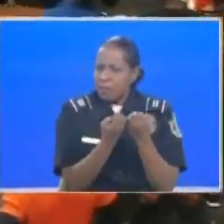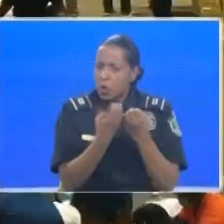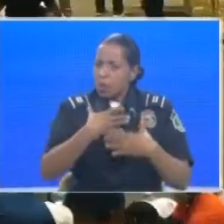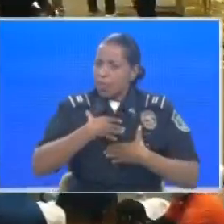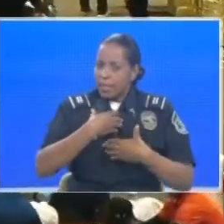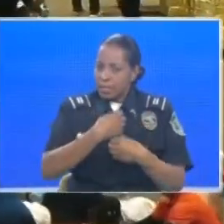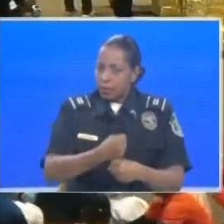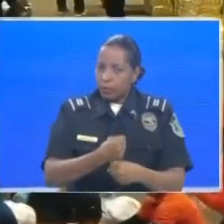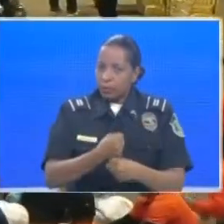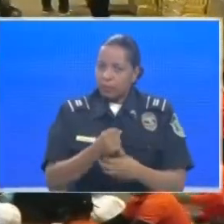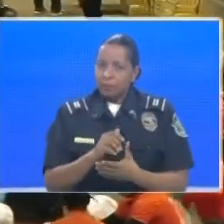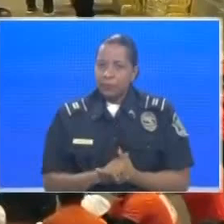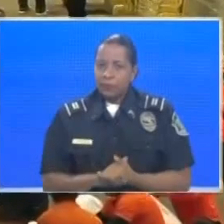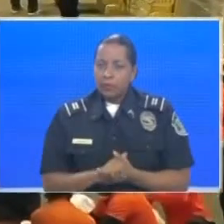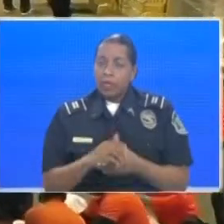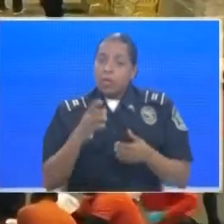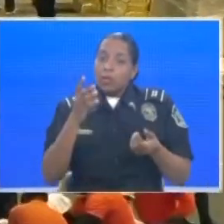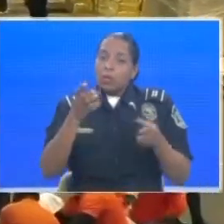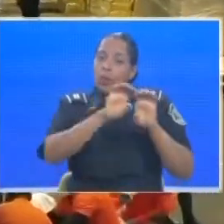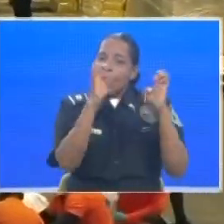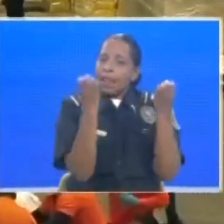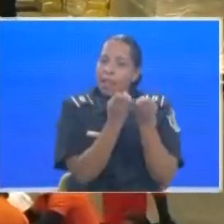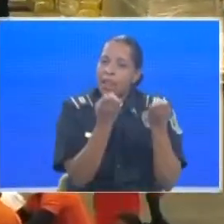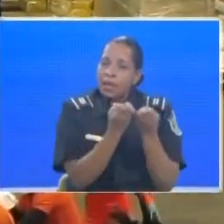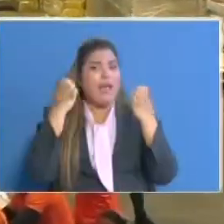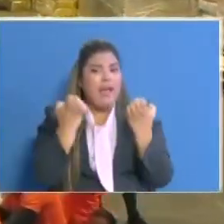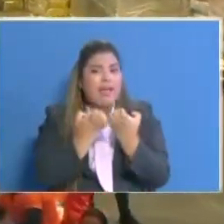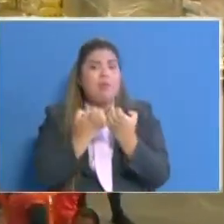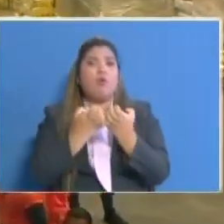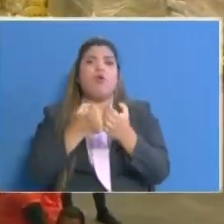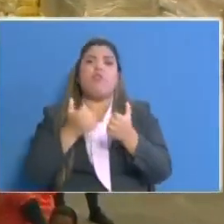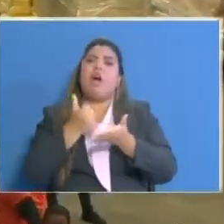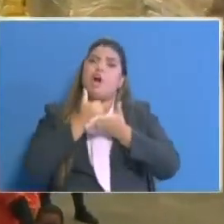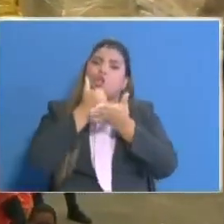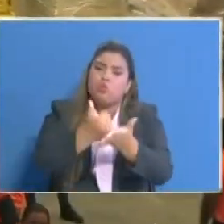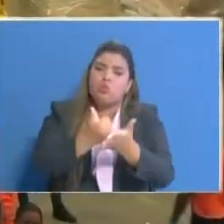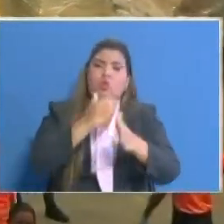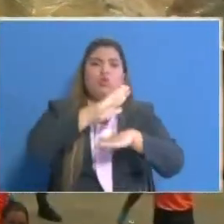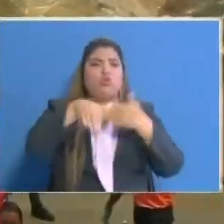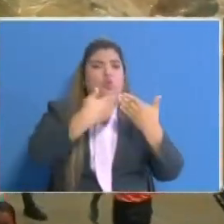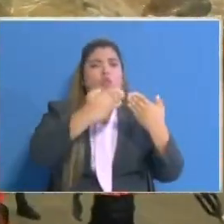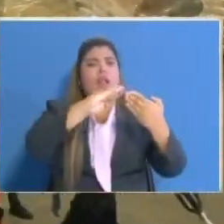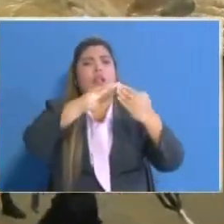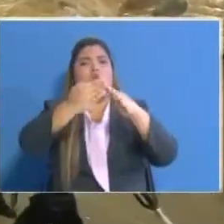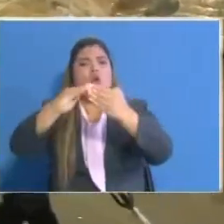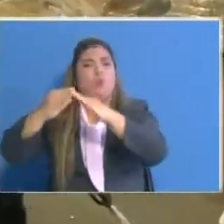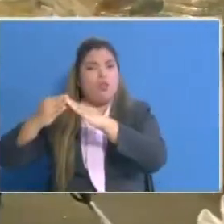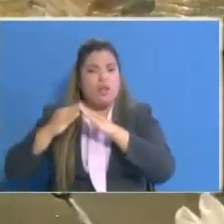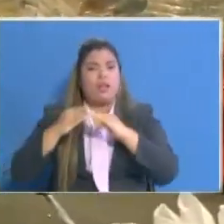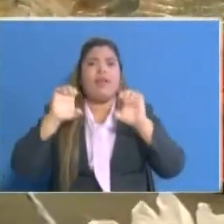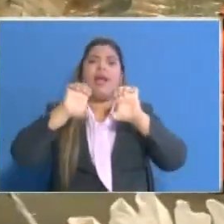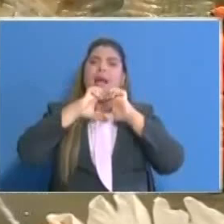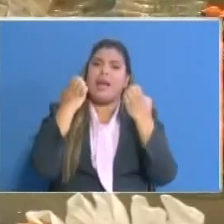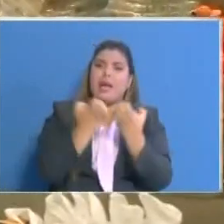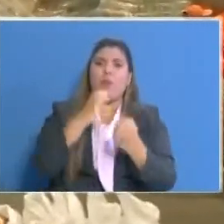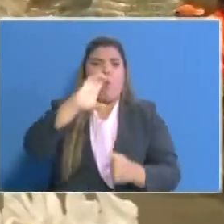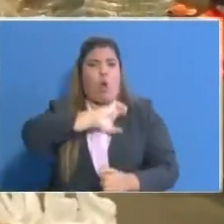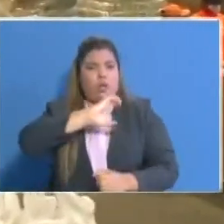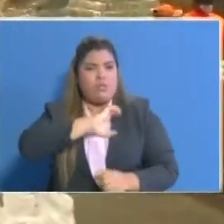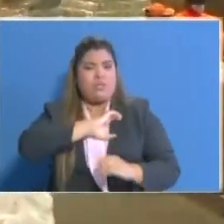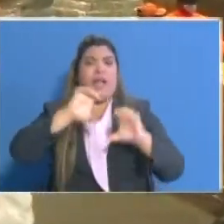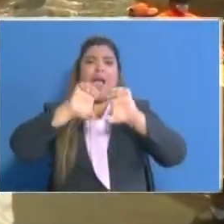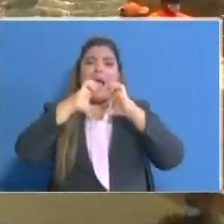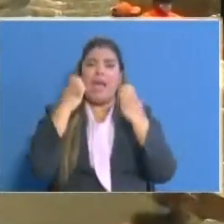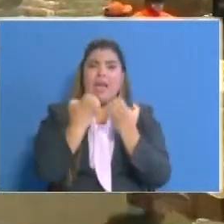salud, el equipo de asistencia social, el equipo de economía, el equipo de seguridad, el equipo de